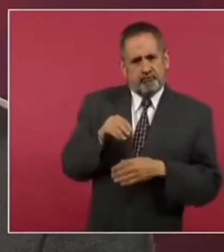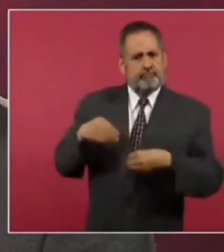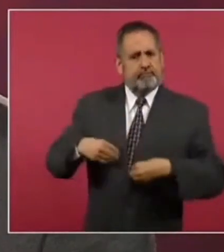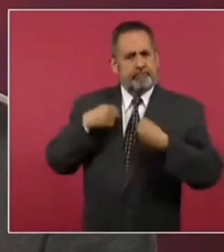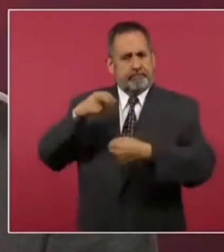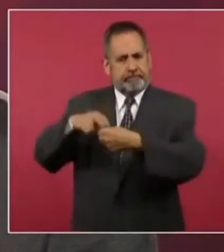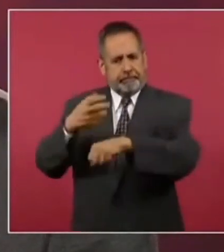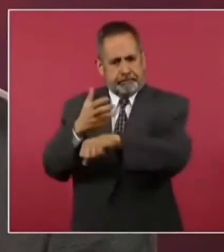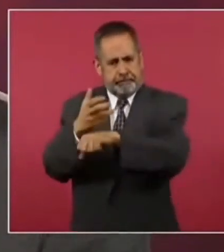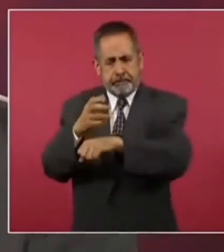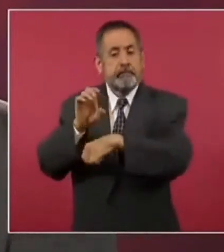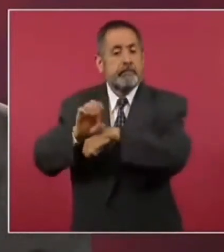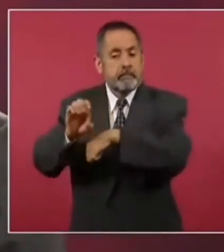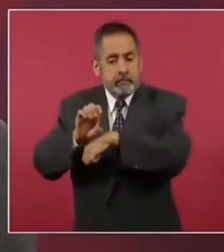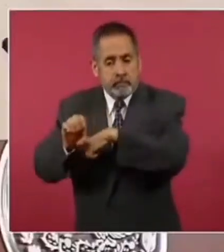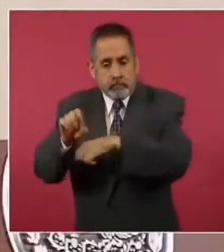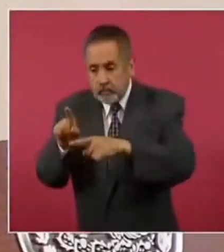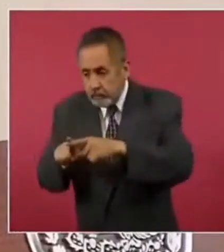Ecuador